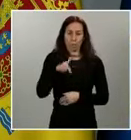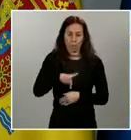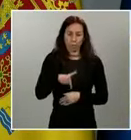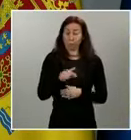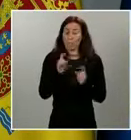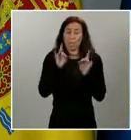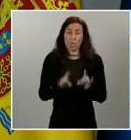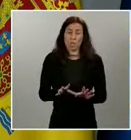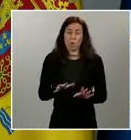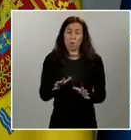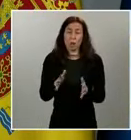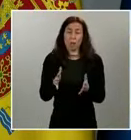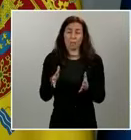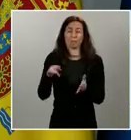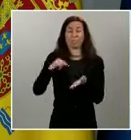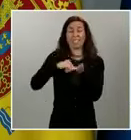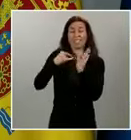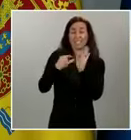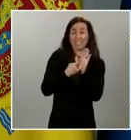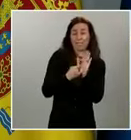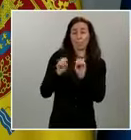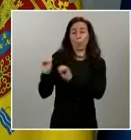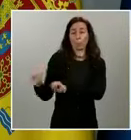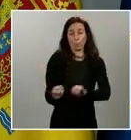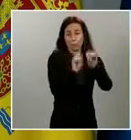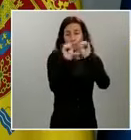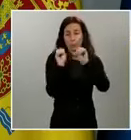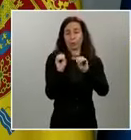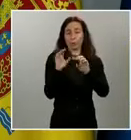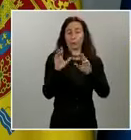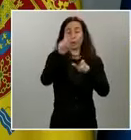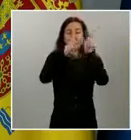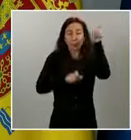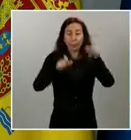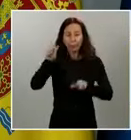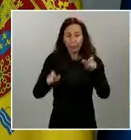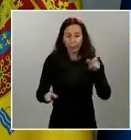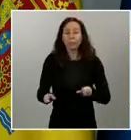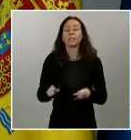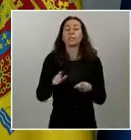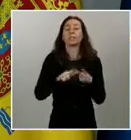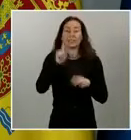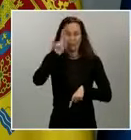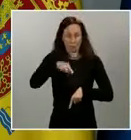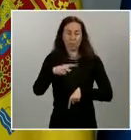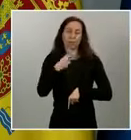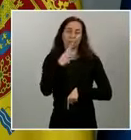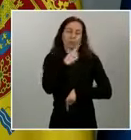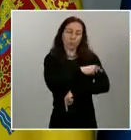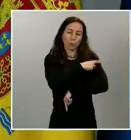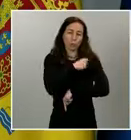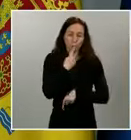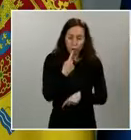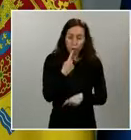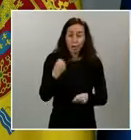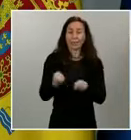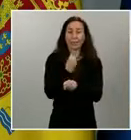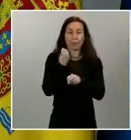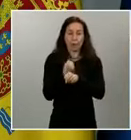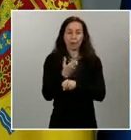que el Sistema Nacional de Protección Civil y con ellos pues Cruz Roja, pero también en los trabajadores de Adif, de Renfe